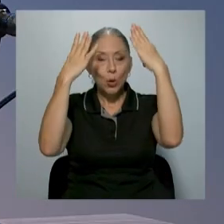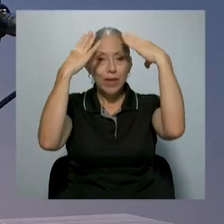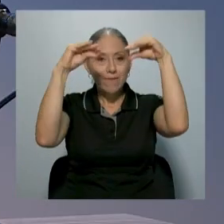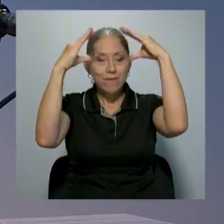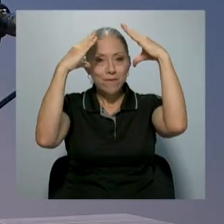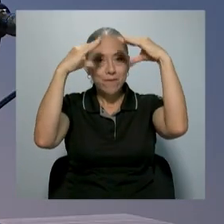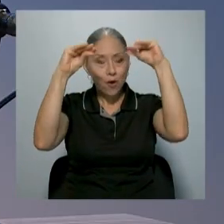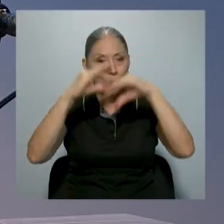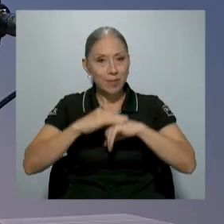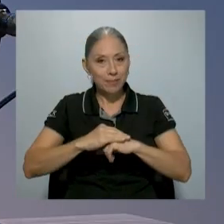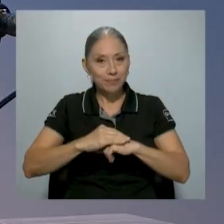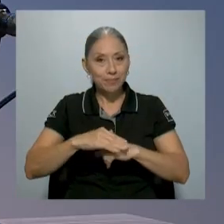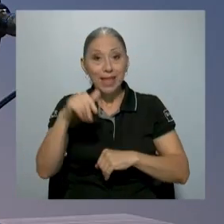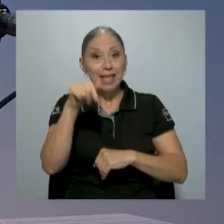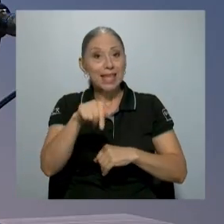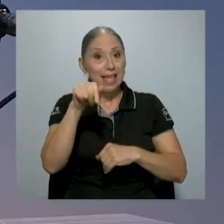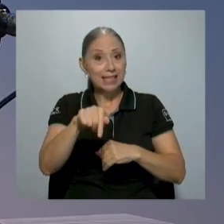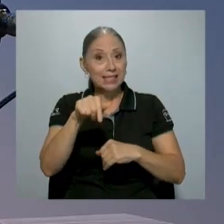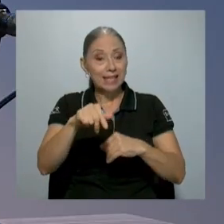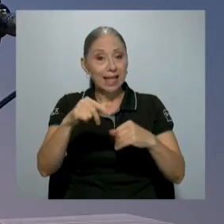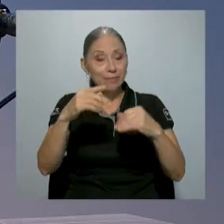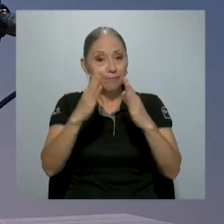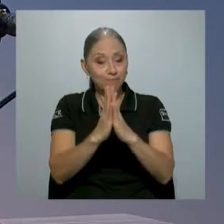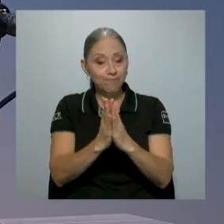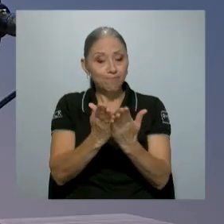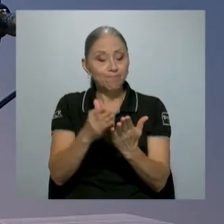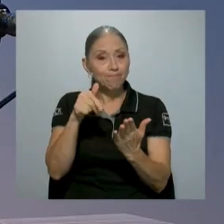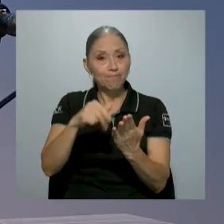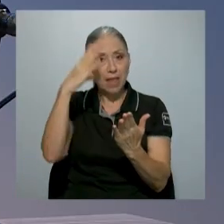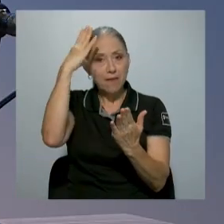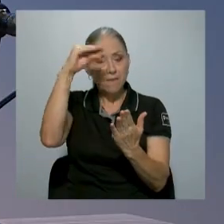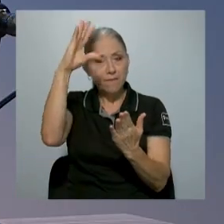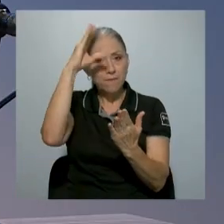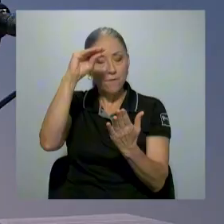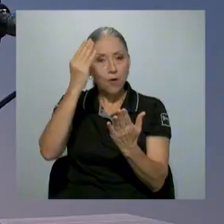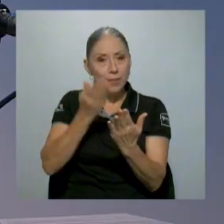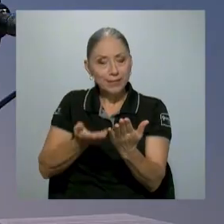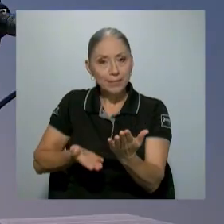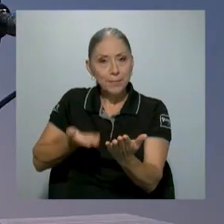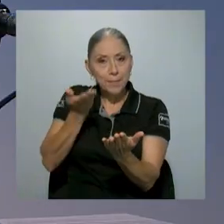y este está planteado en